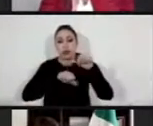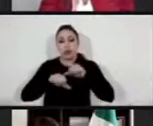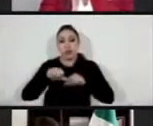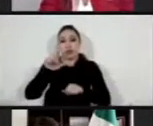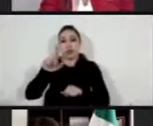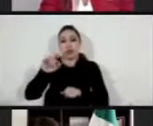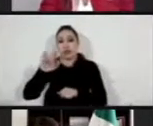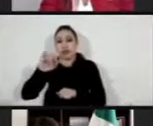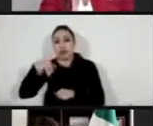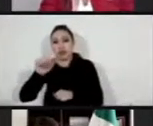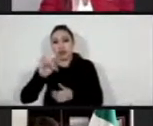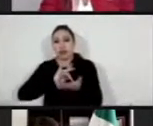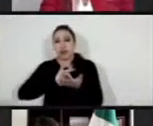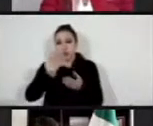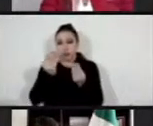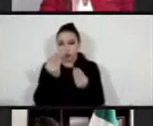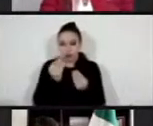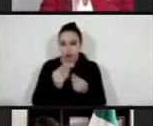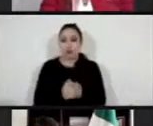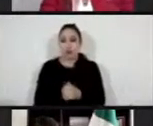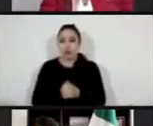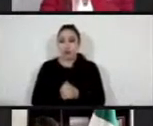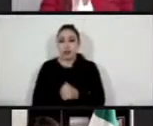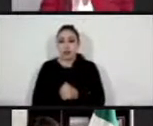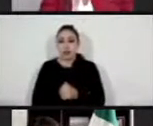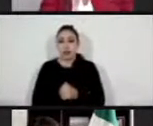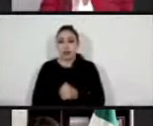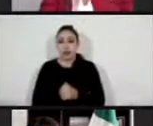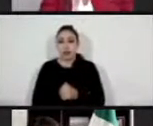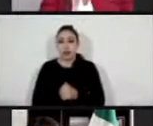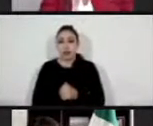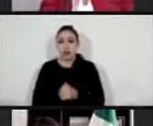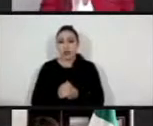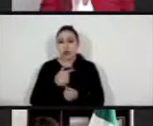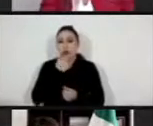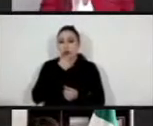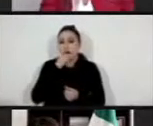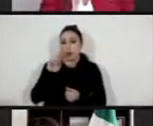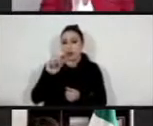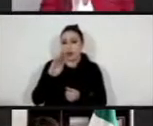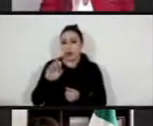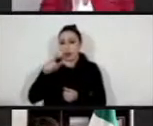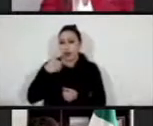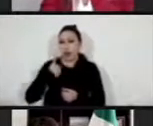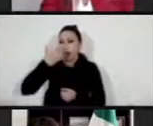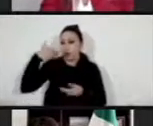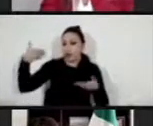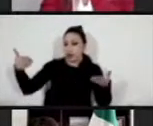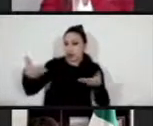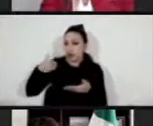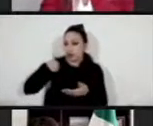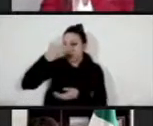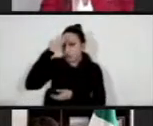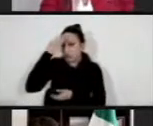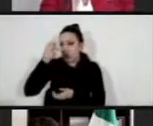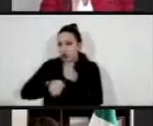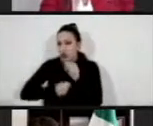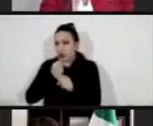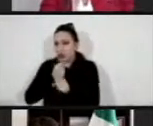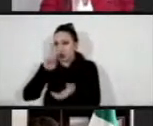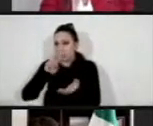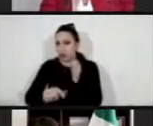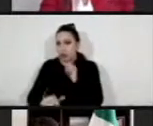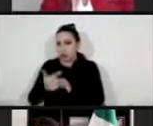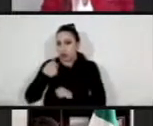muchas gracias. A Rafael Cauduro lo conocí en el 2012 y me